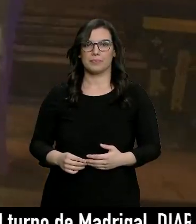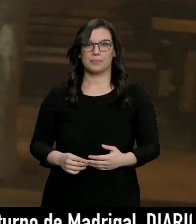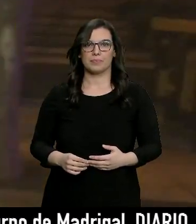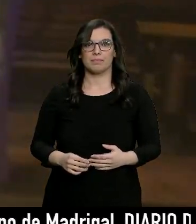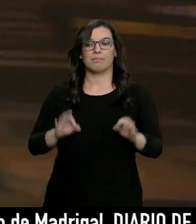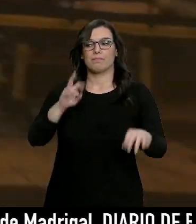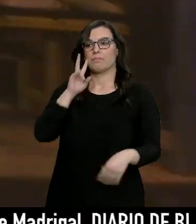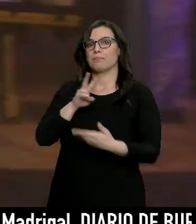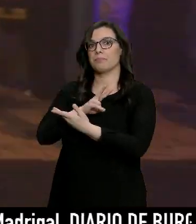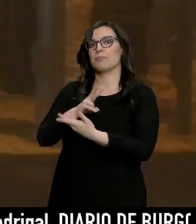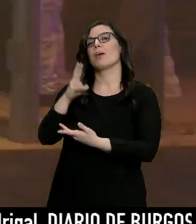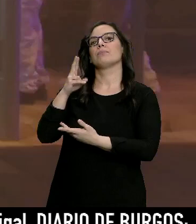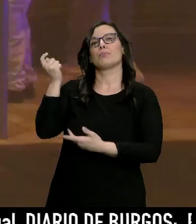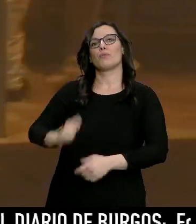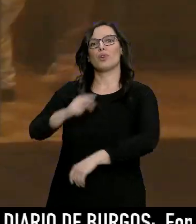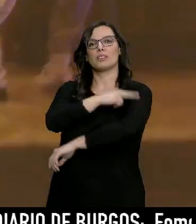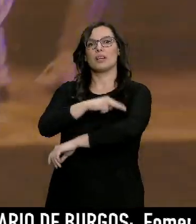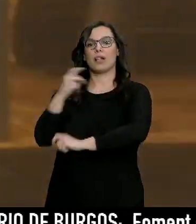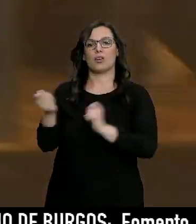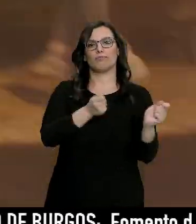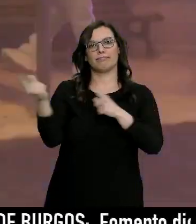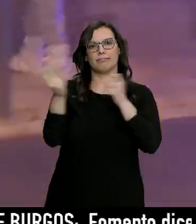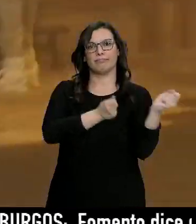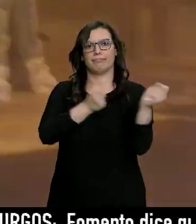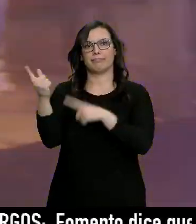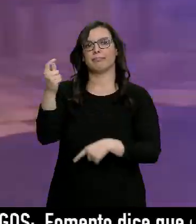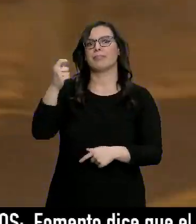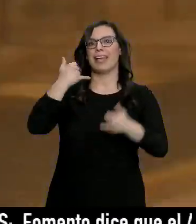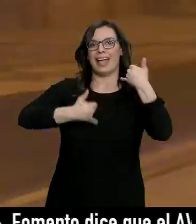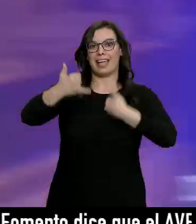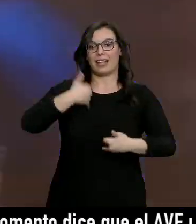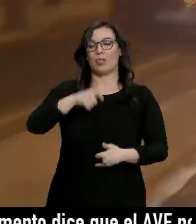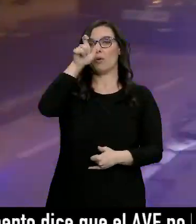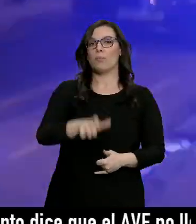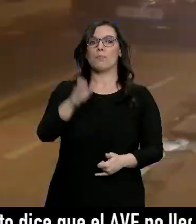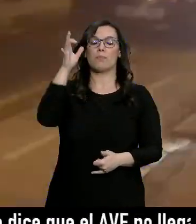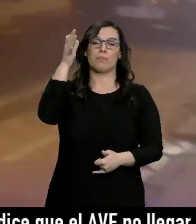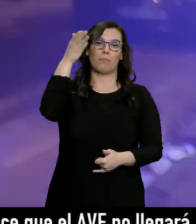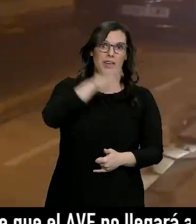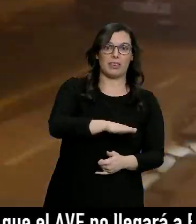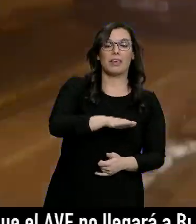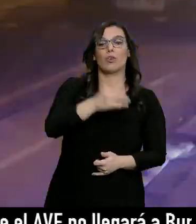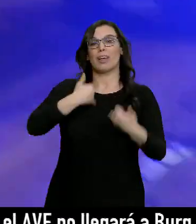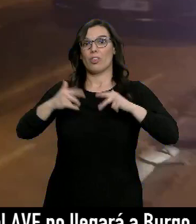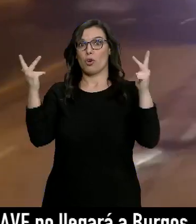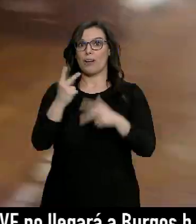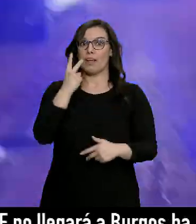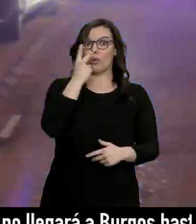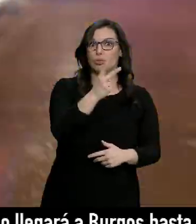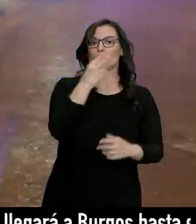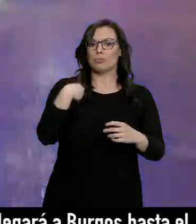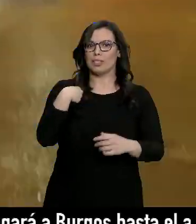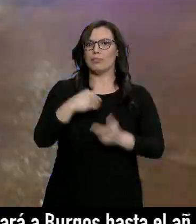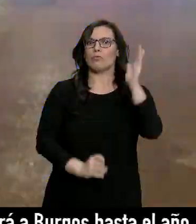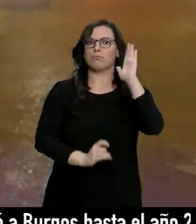Es el momento en el que los sanitarios trasladan a los heridos. La persona que ha fallecido y el herido más grave son los internos que estaban en la